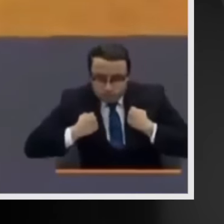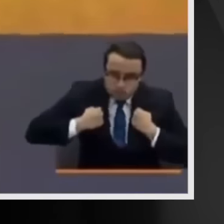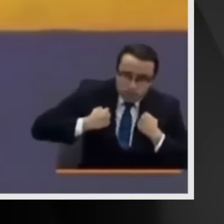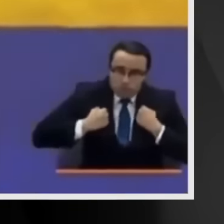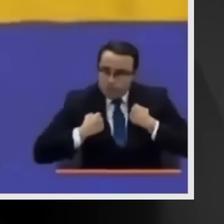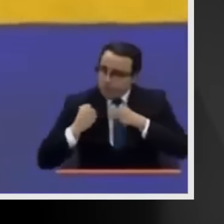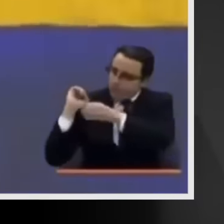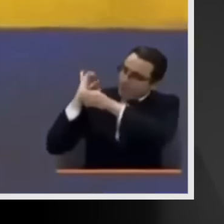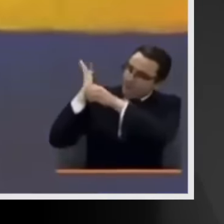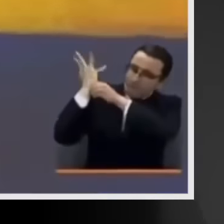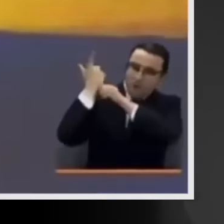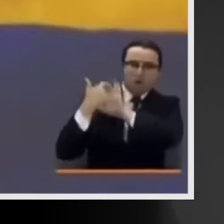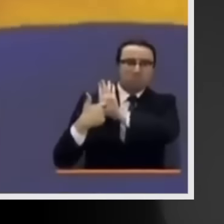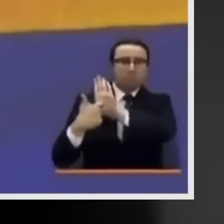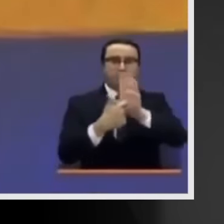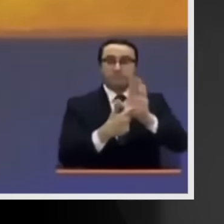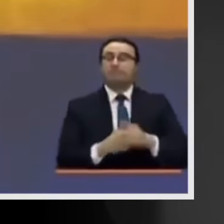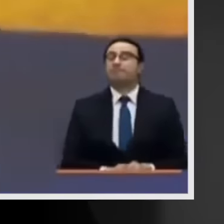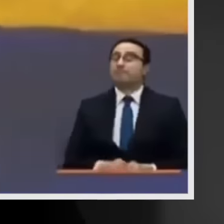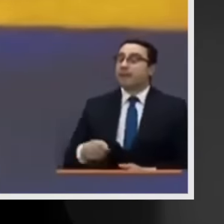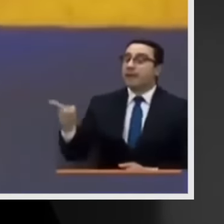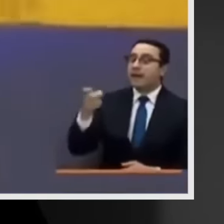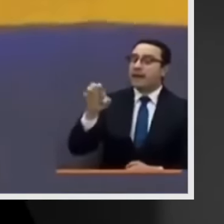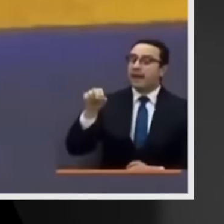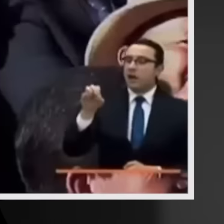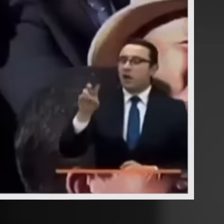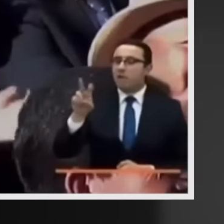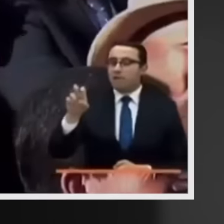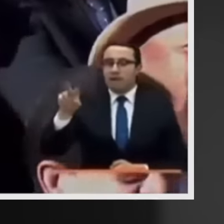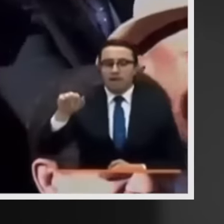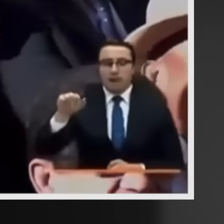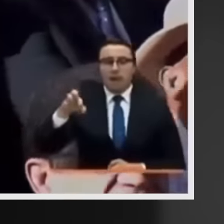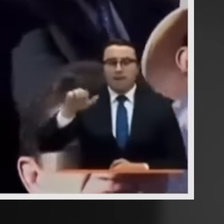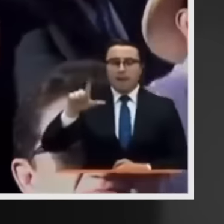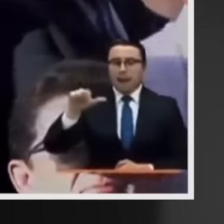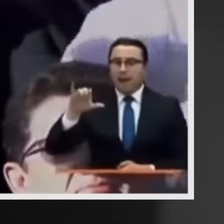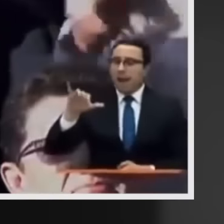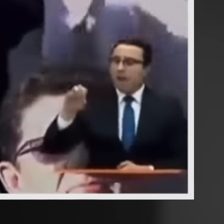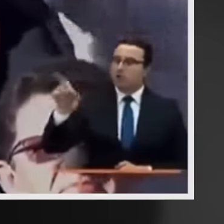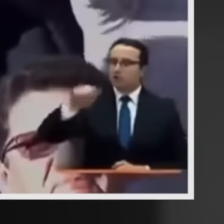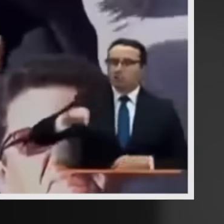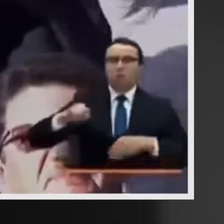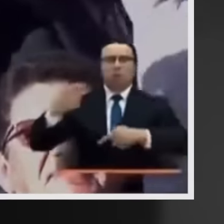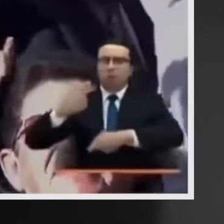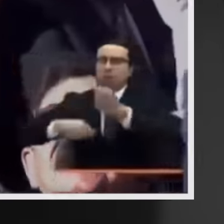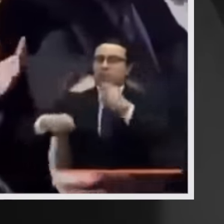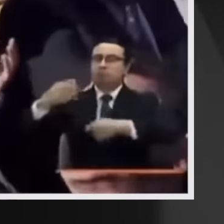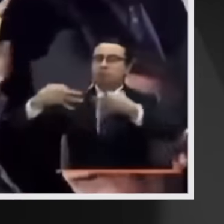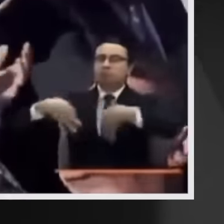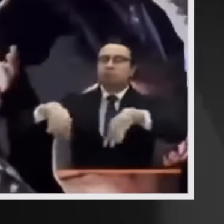Genoveva Palacios, vendedora ambulante en el departamento del